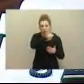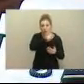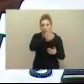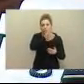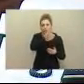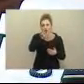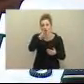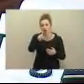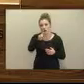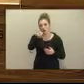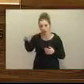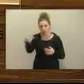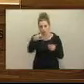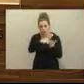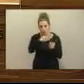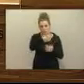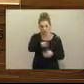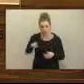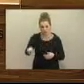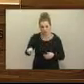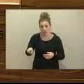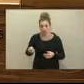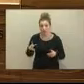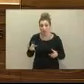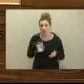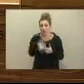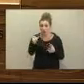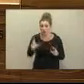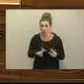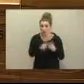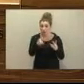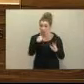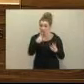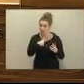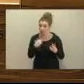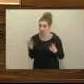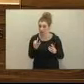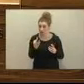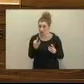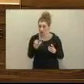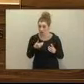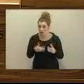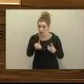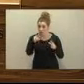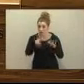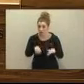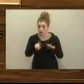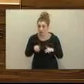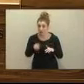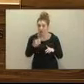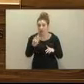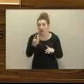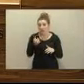euros. En los servicios sociales me dijeron que en unos seis meses cobraría ya el salario que me